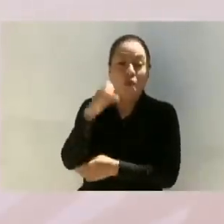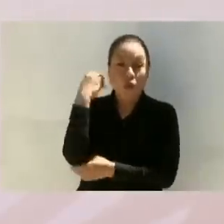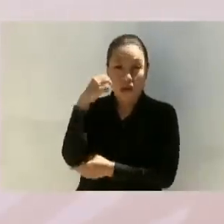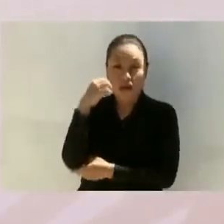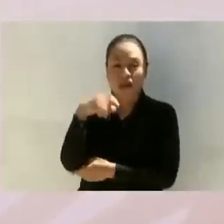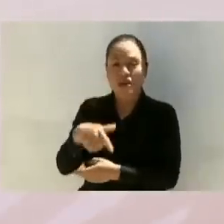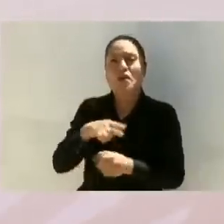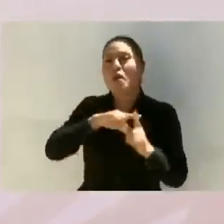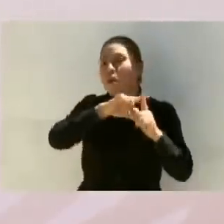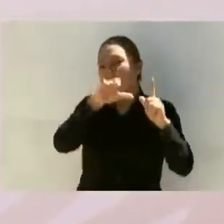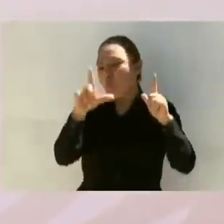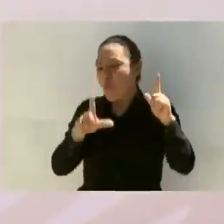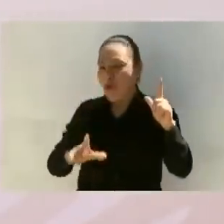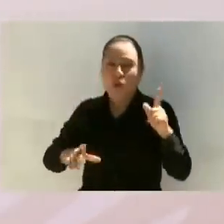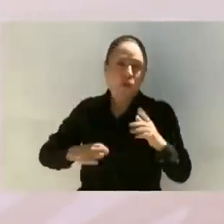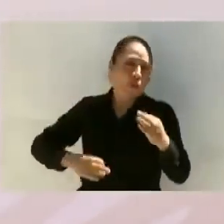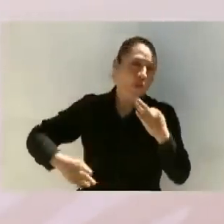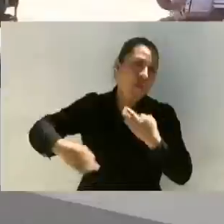el país.